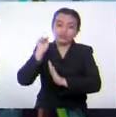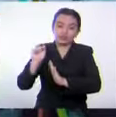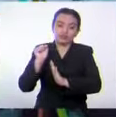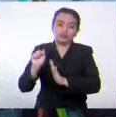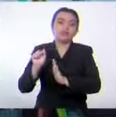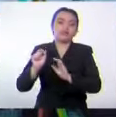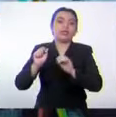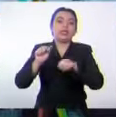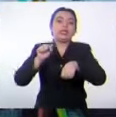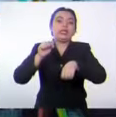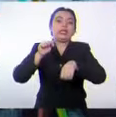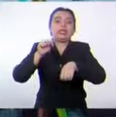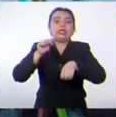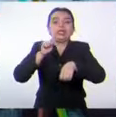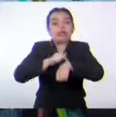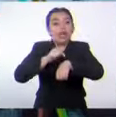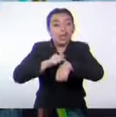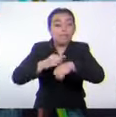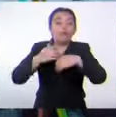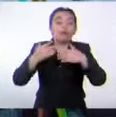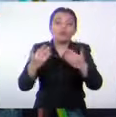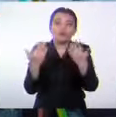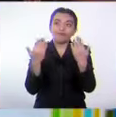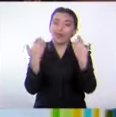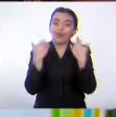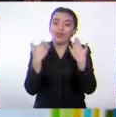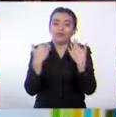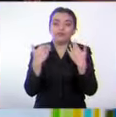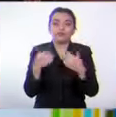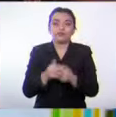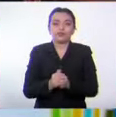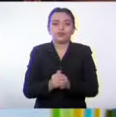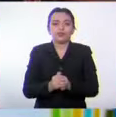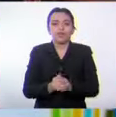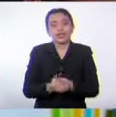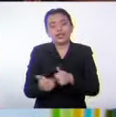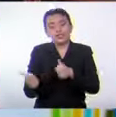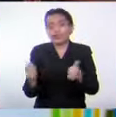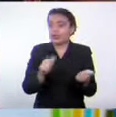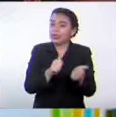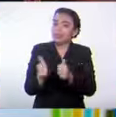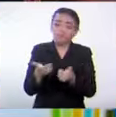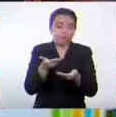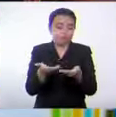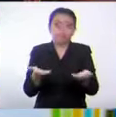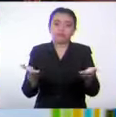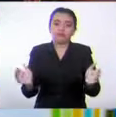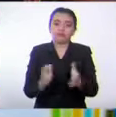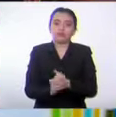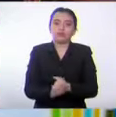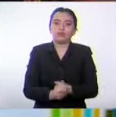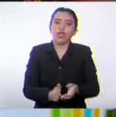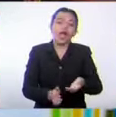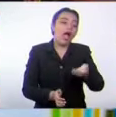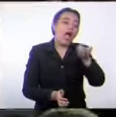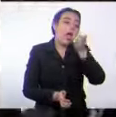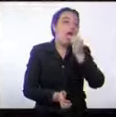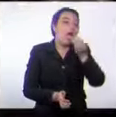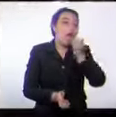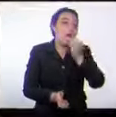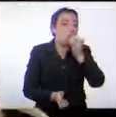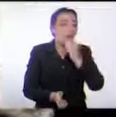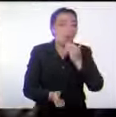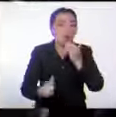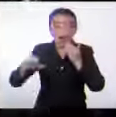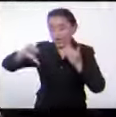debemos considerar la naturaleza de las sustancias. Por ejemplo, si mezclamos agua y aceite, no se